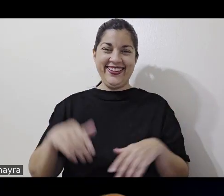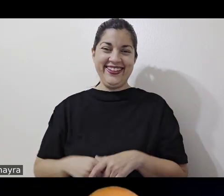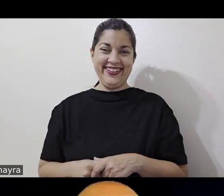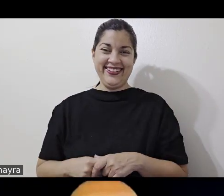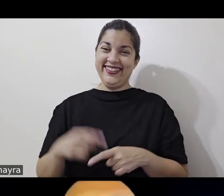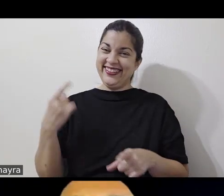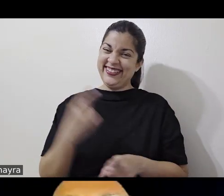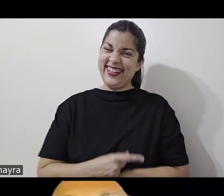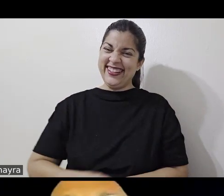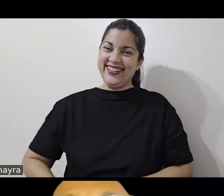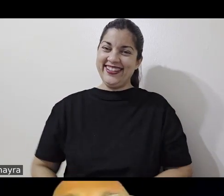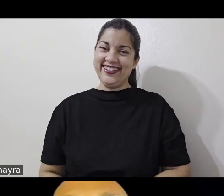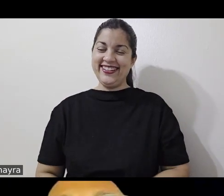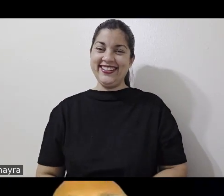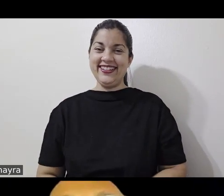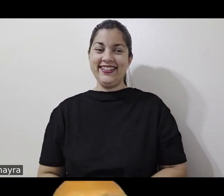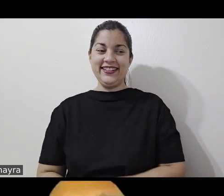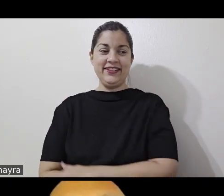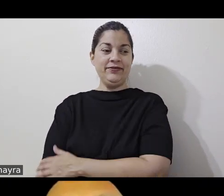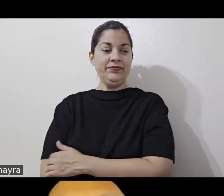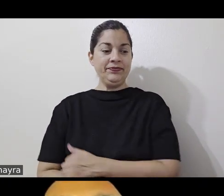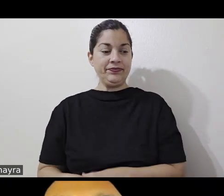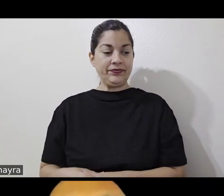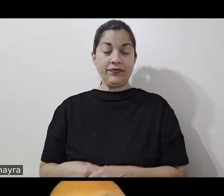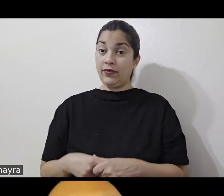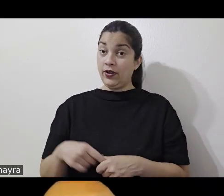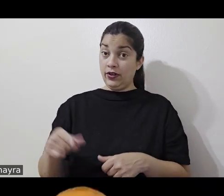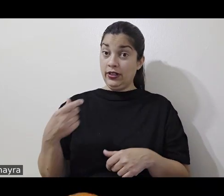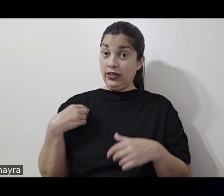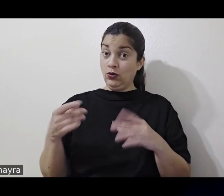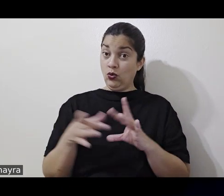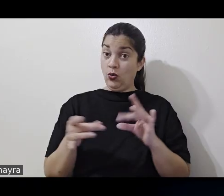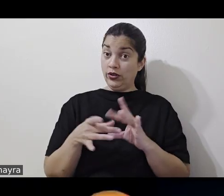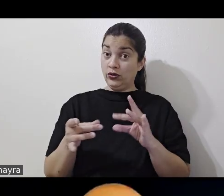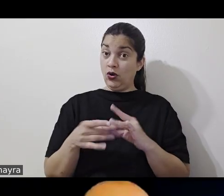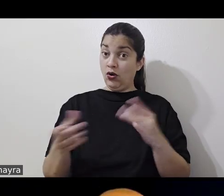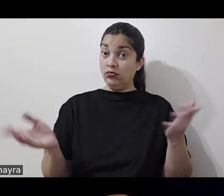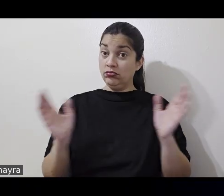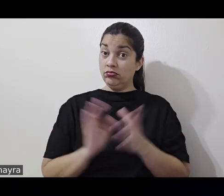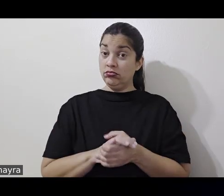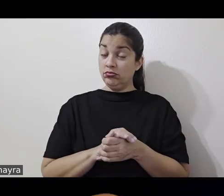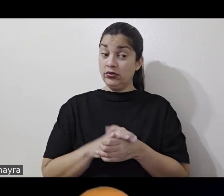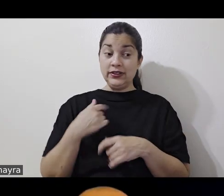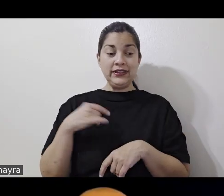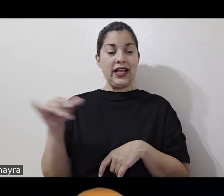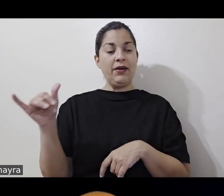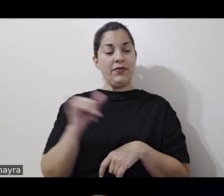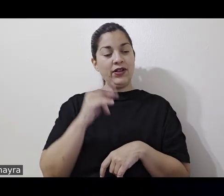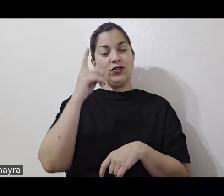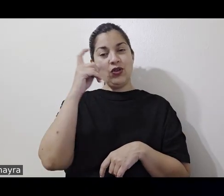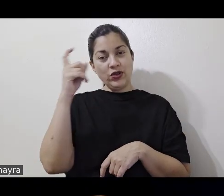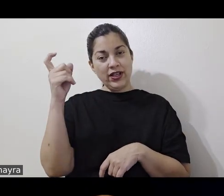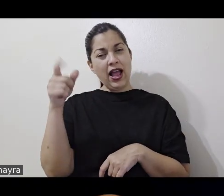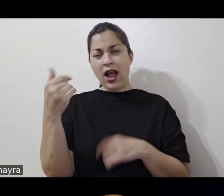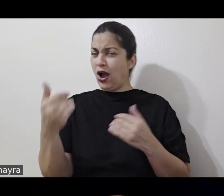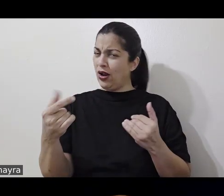Exacto. Pero eso es un cuento. Tienes un cuento ahí. ¿Verdad? También soñé y